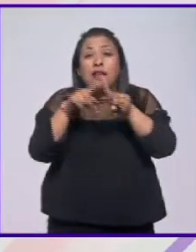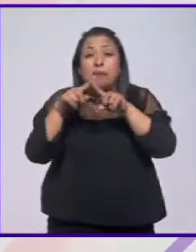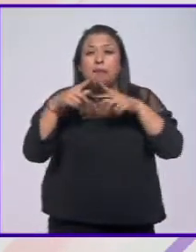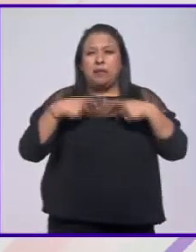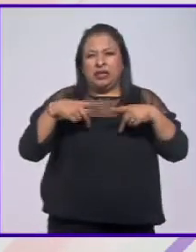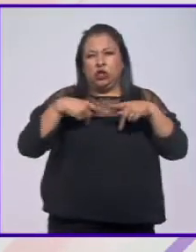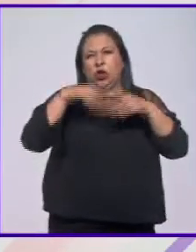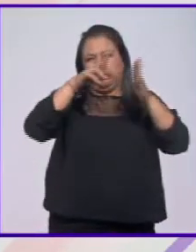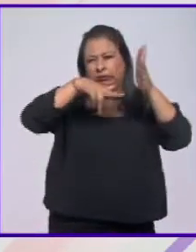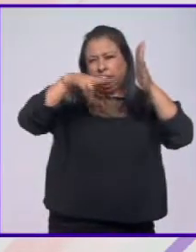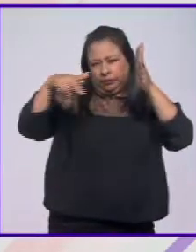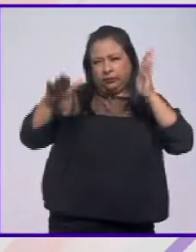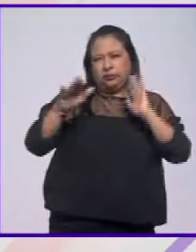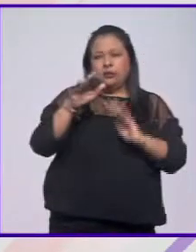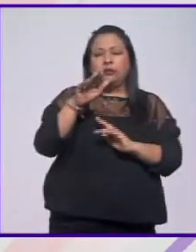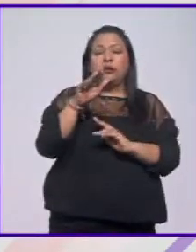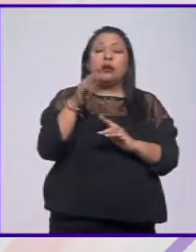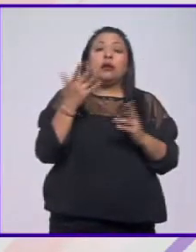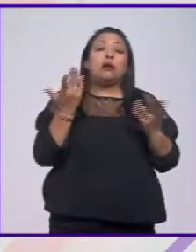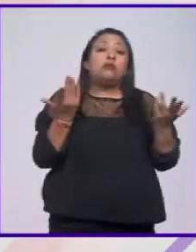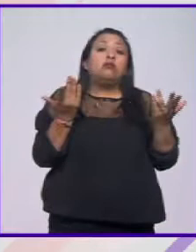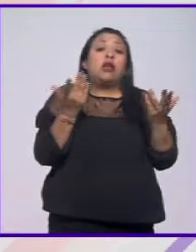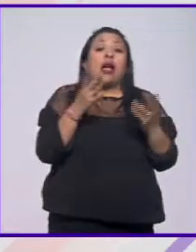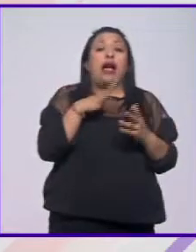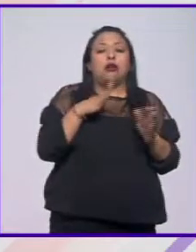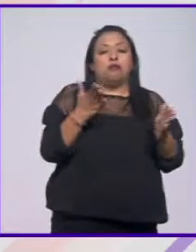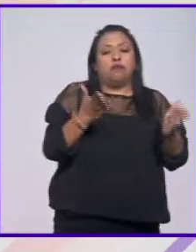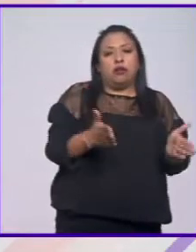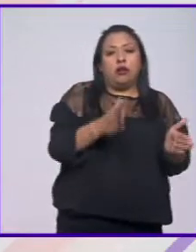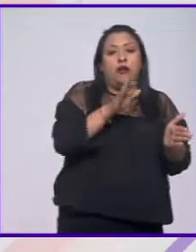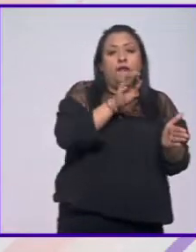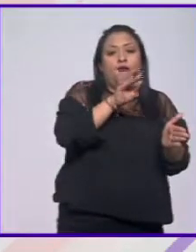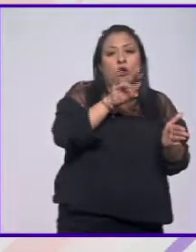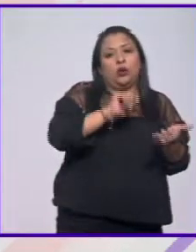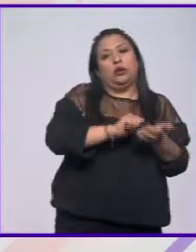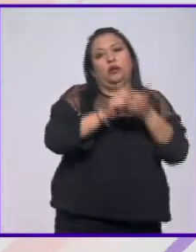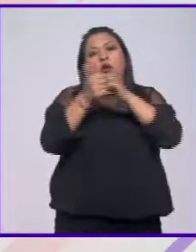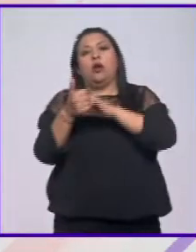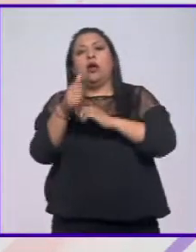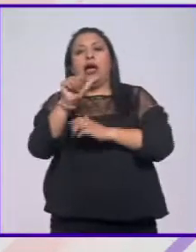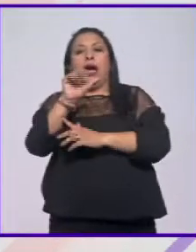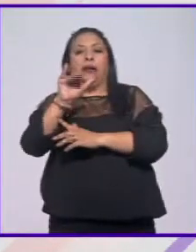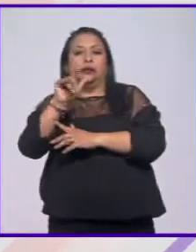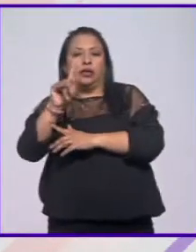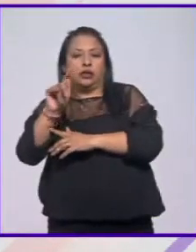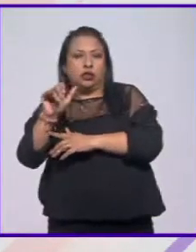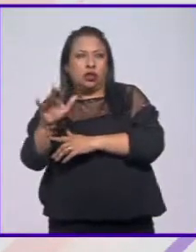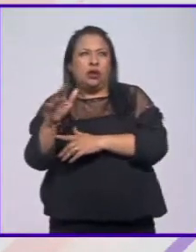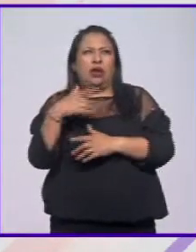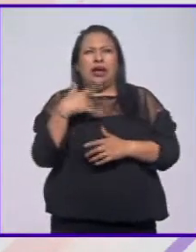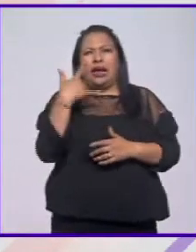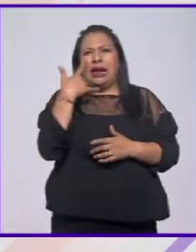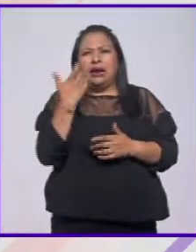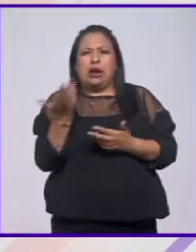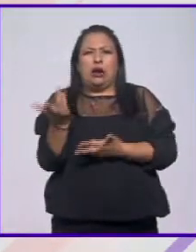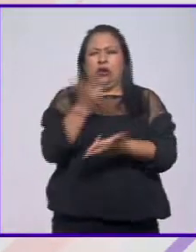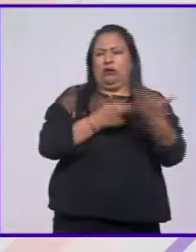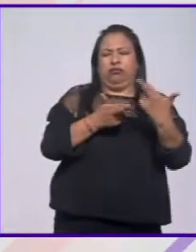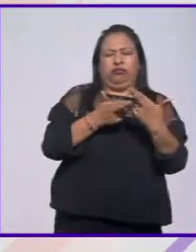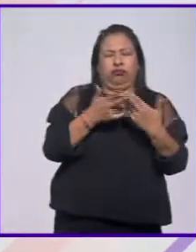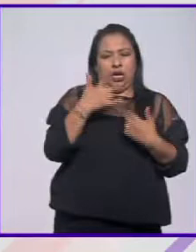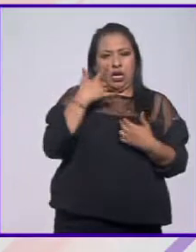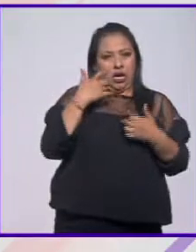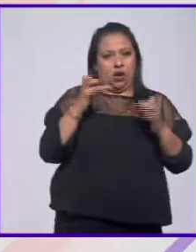artistas plásticos que de lo figurativo pasan a la abstracción. Rara vez se ve a la inversa.